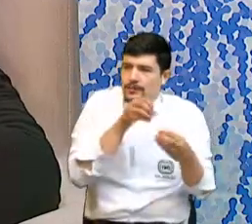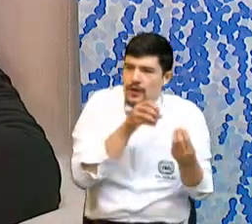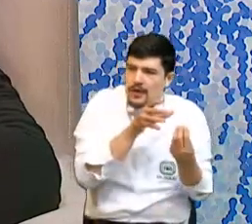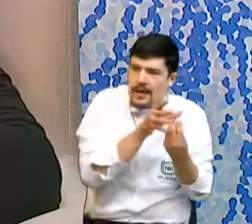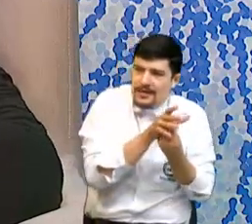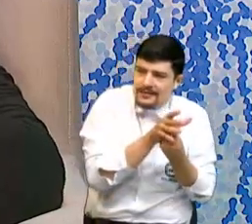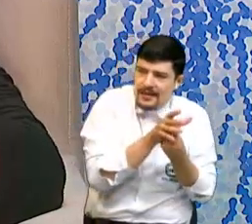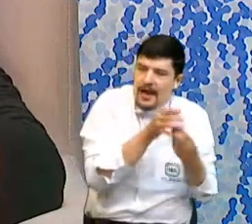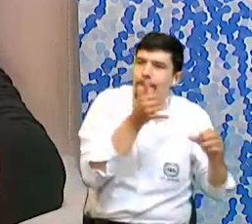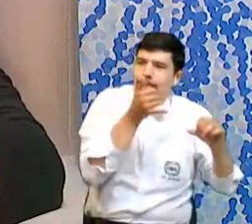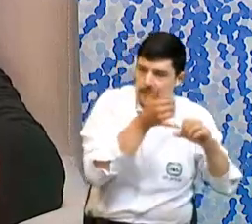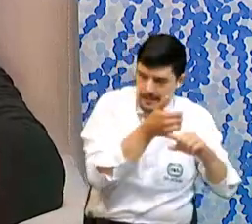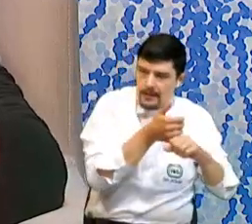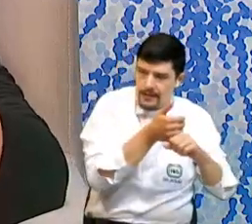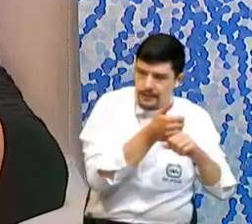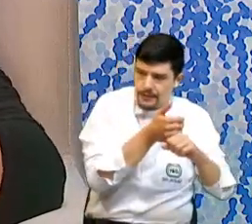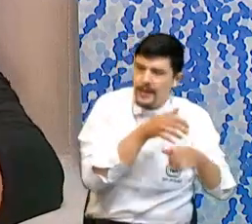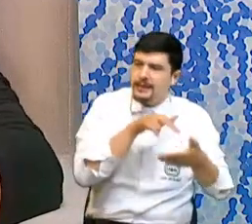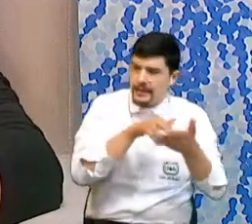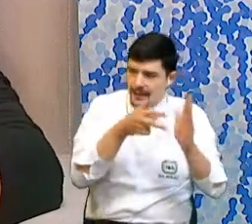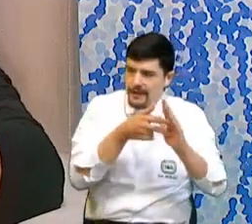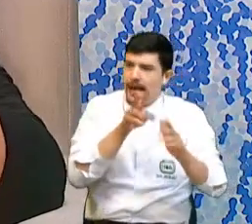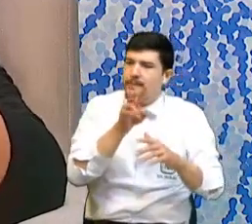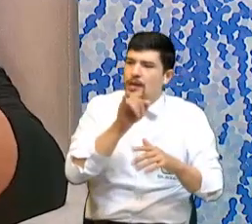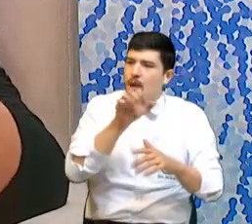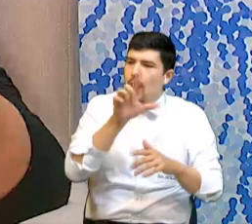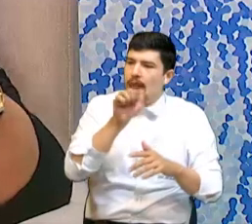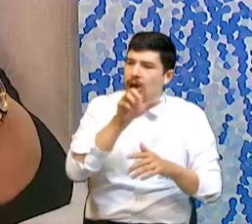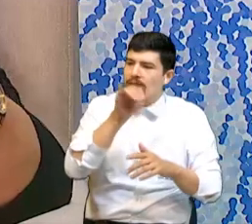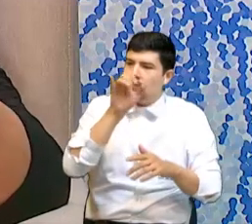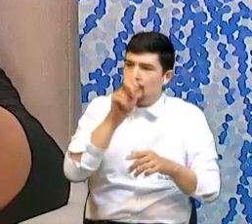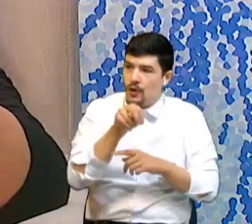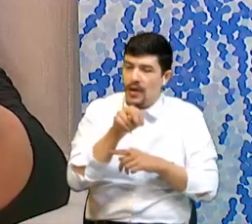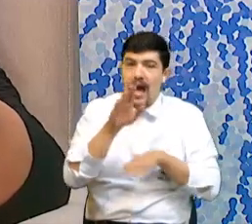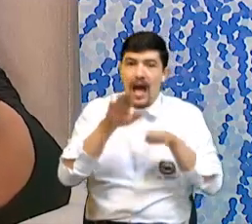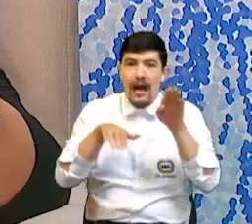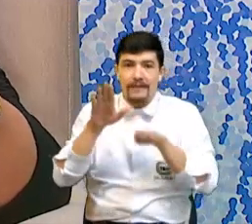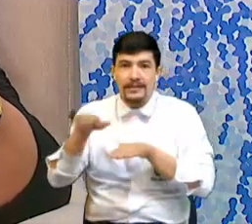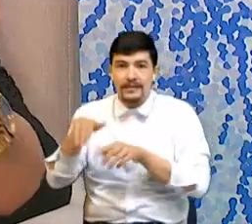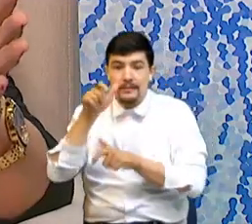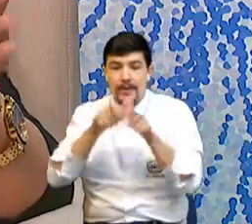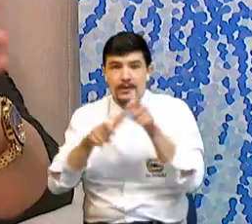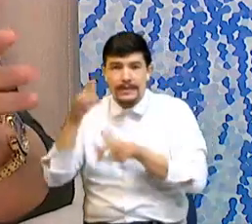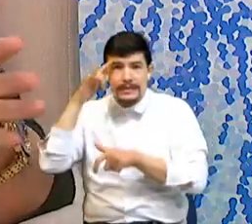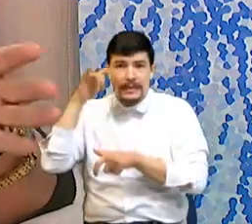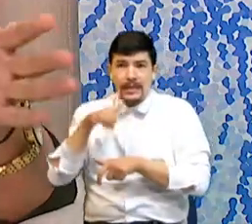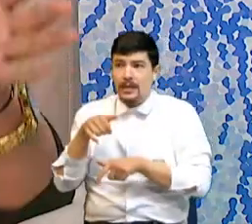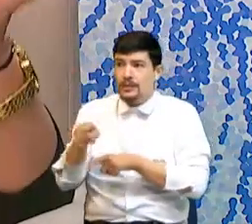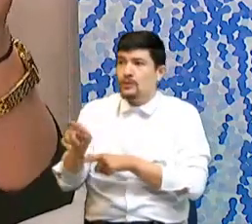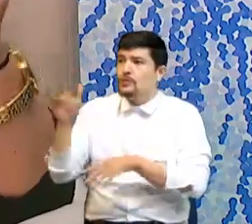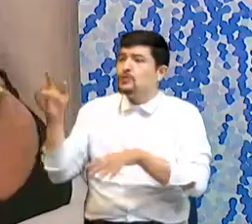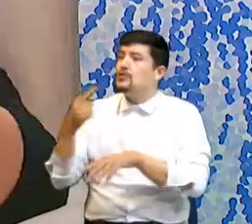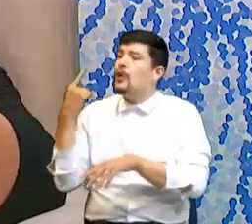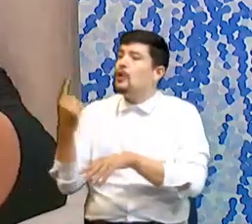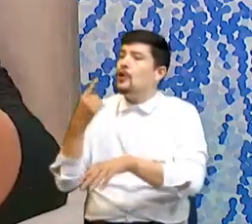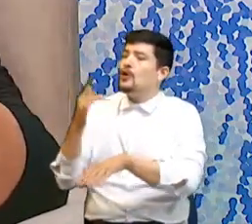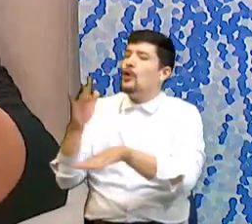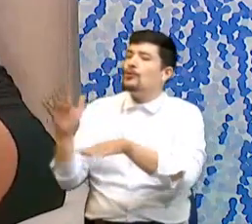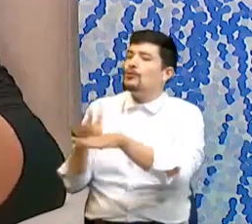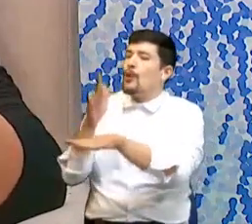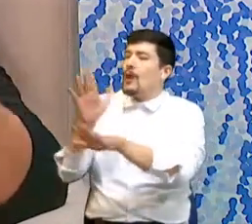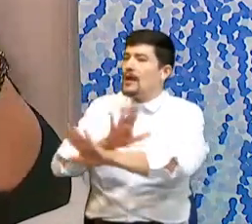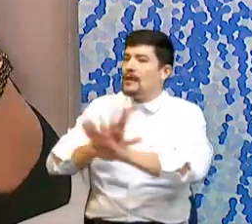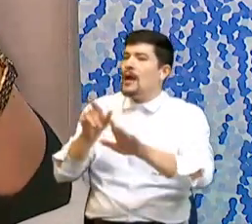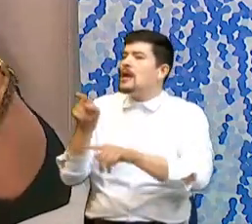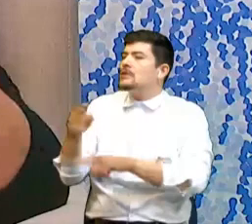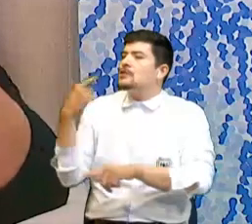con penetración, que es lo que se considera violación. Uh-huh. A veces las personas tienden a creer, no, pero es que solo lo tocó, eso